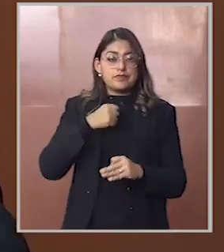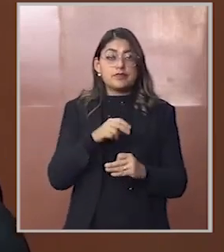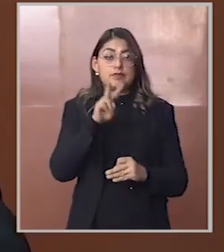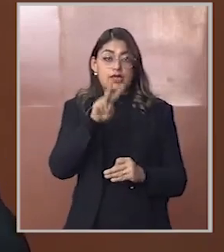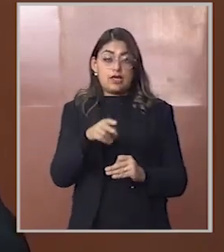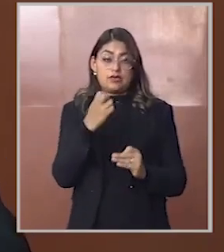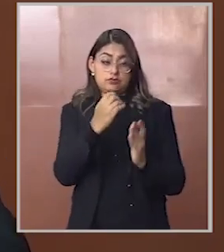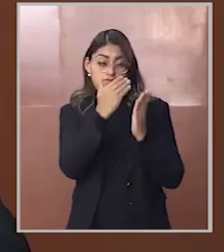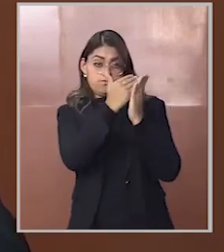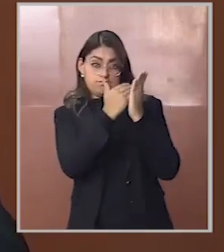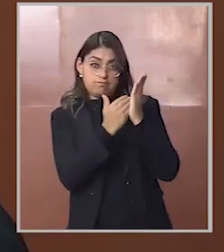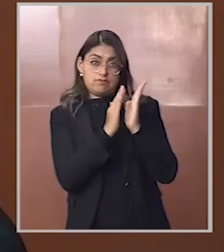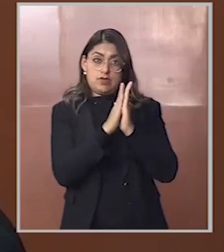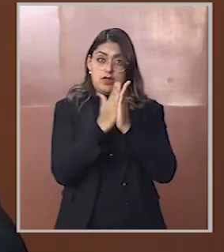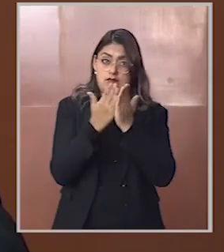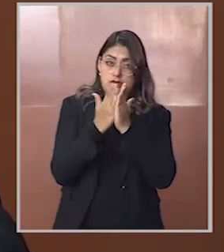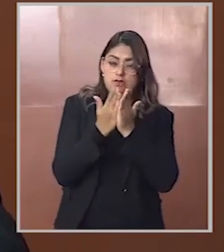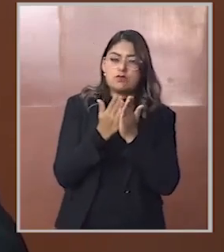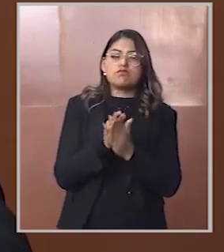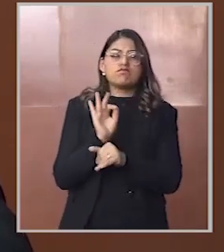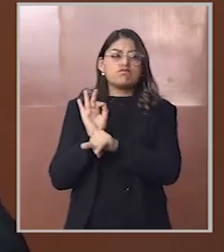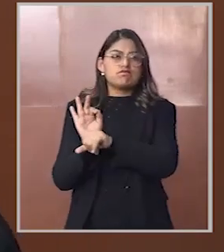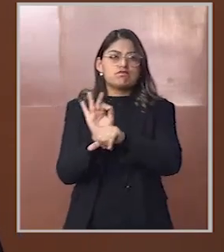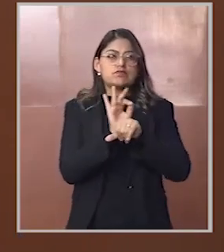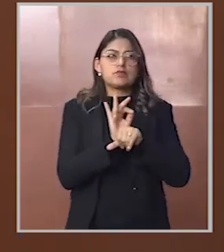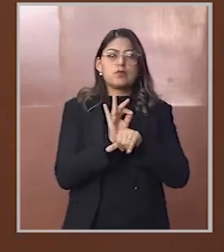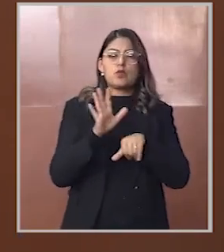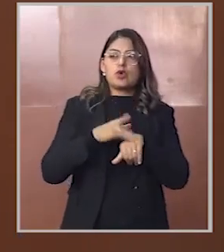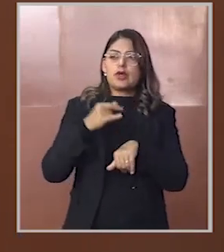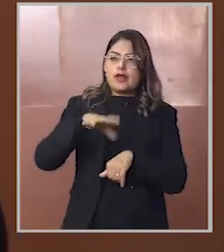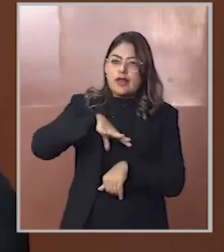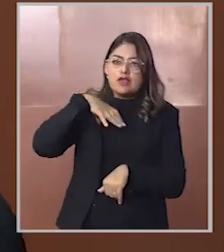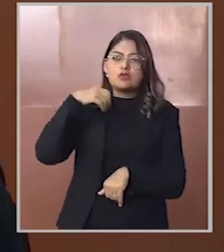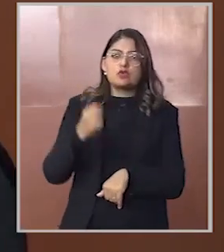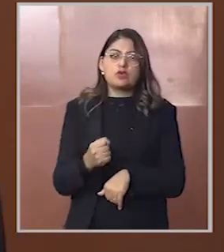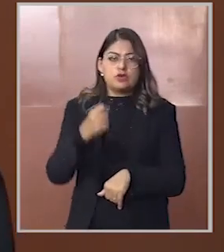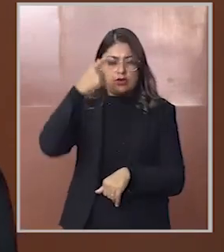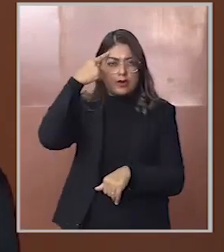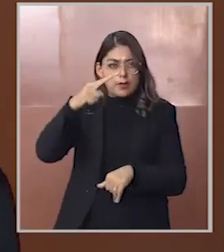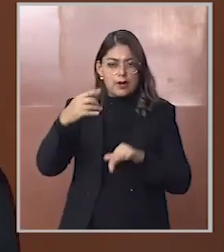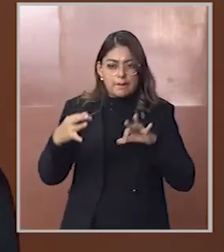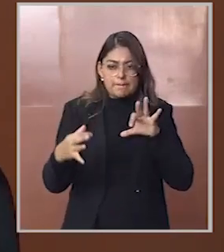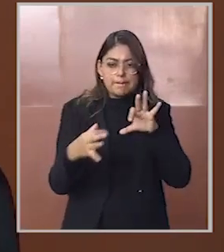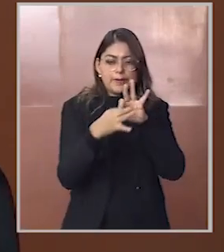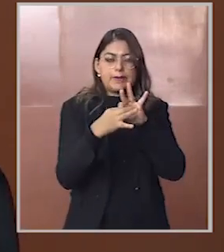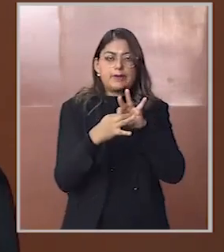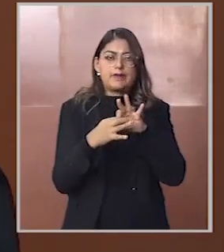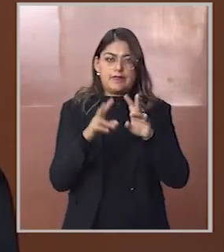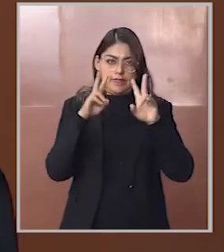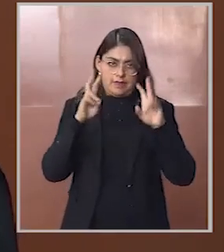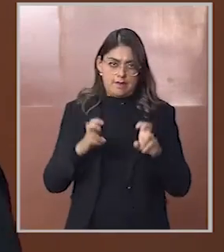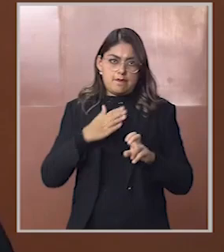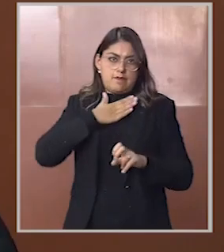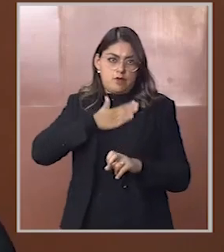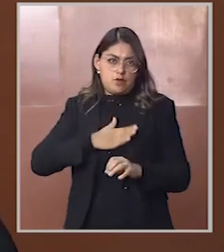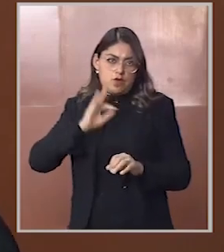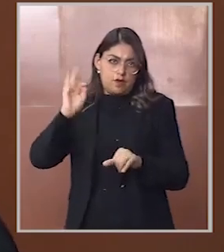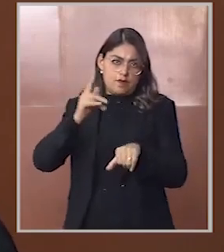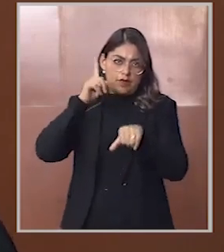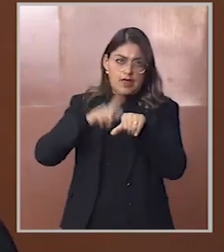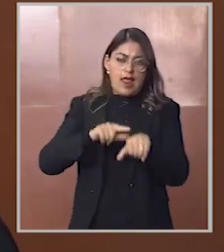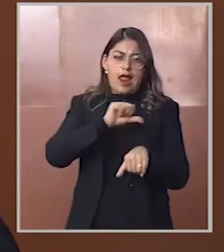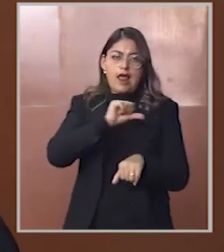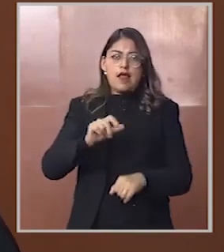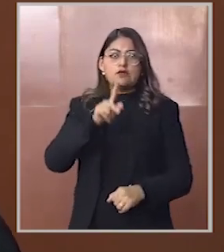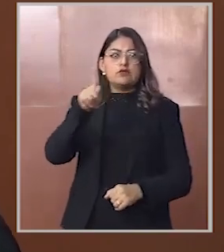Sin lugar a dudas responden a este esfuerzo de acercar en este caso la administración de Justicia Federal a